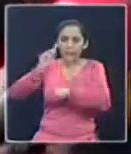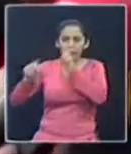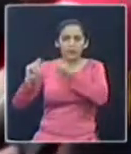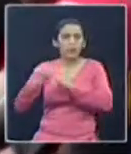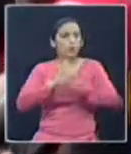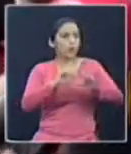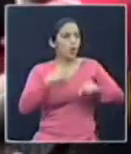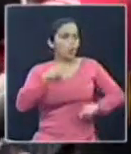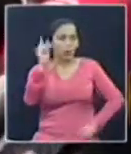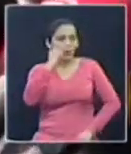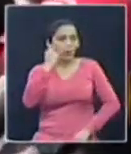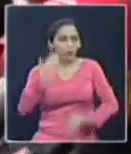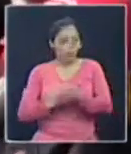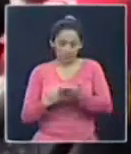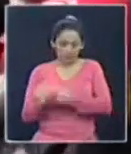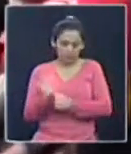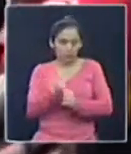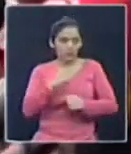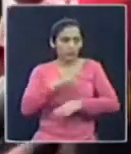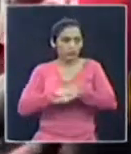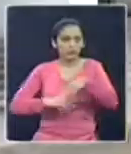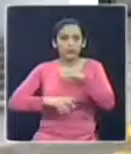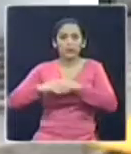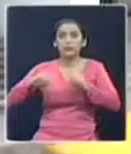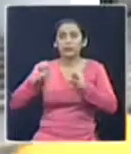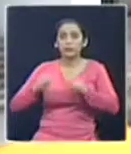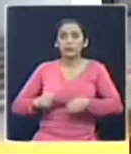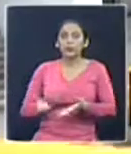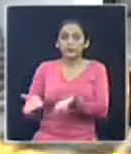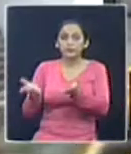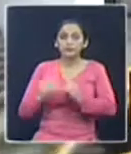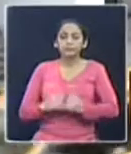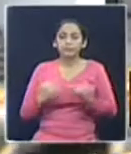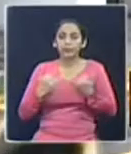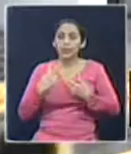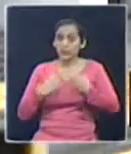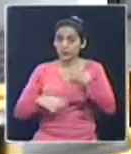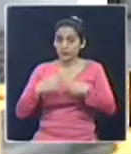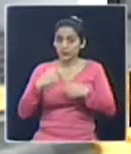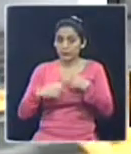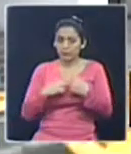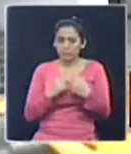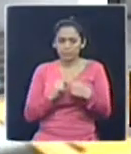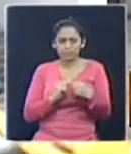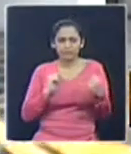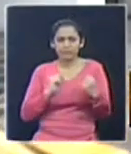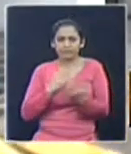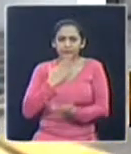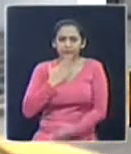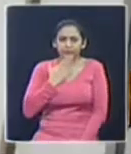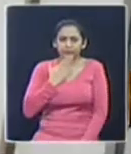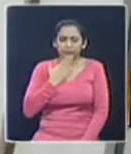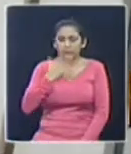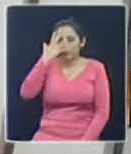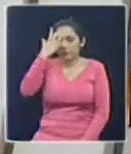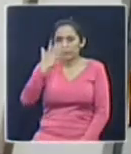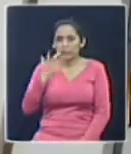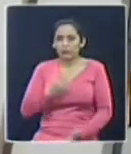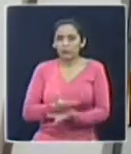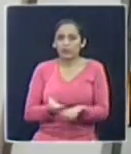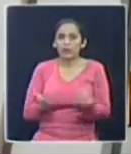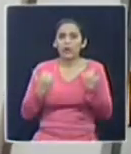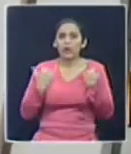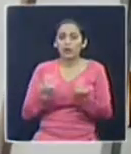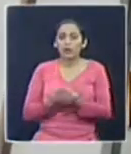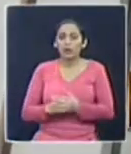pruebas en un trámite, en un proceso judicial. Sin embargo, hay polémica sobre en qué punto del proceso la Corte debía